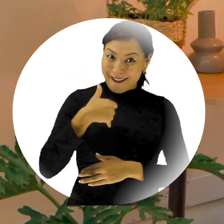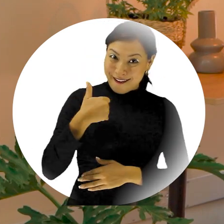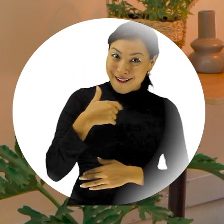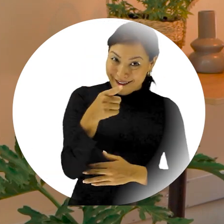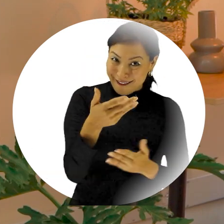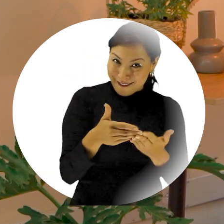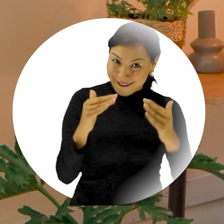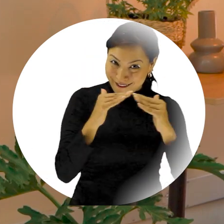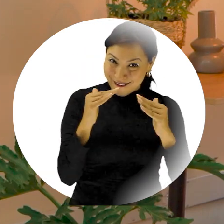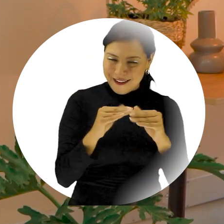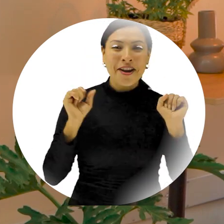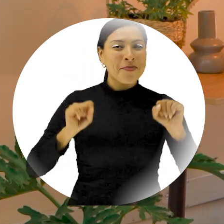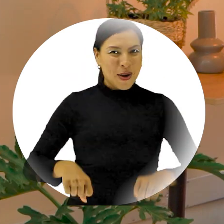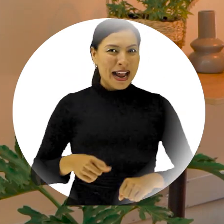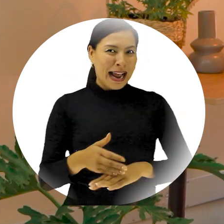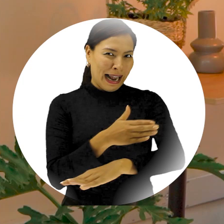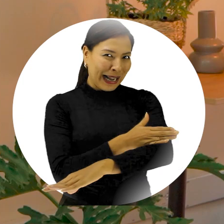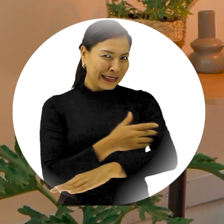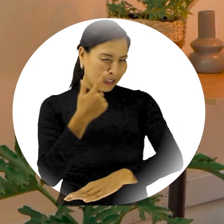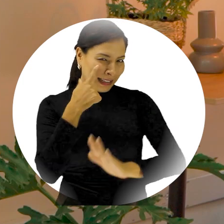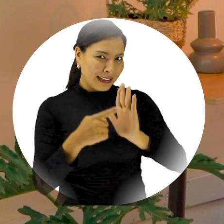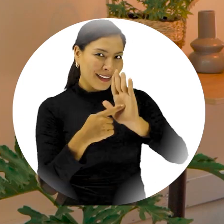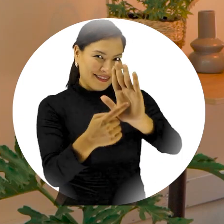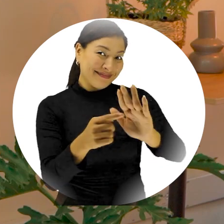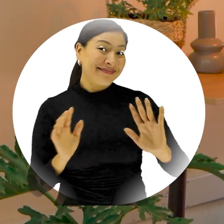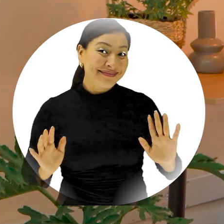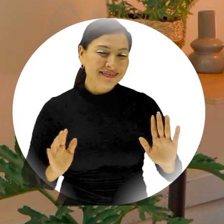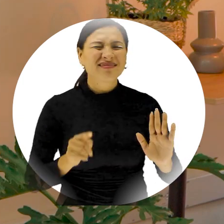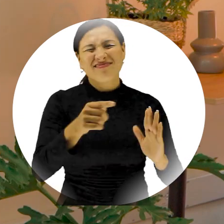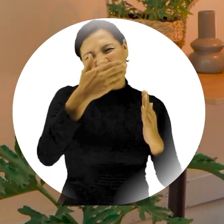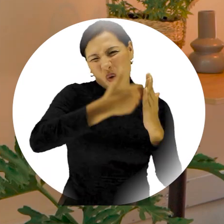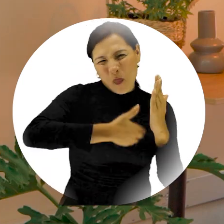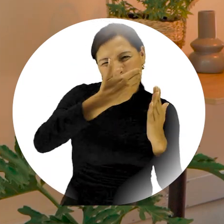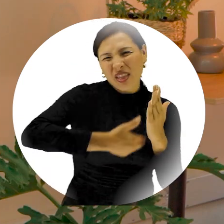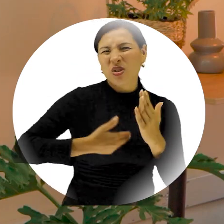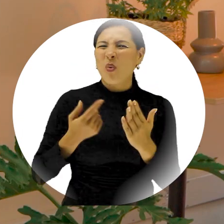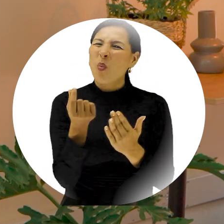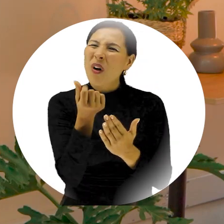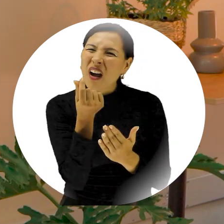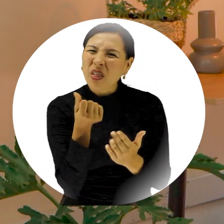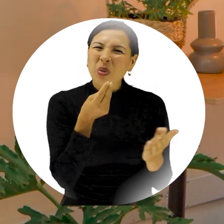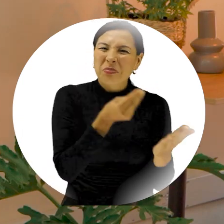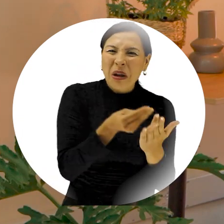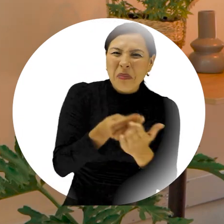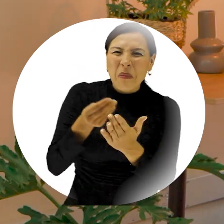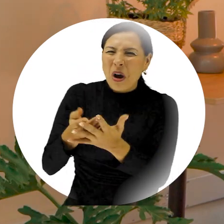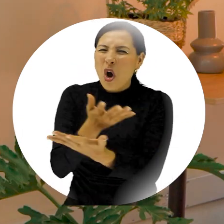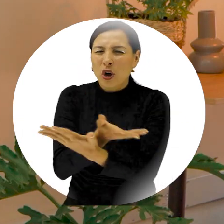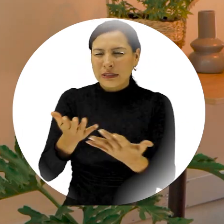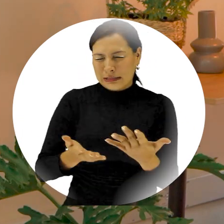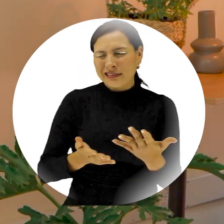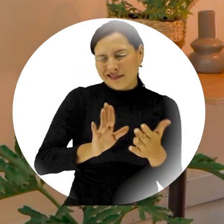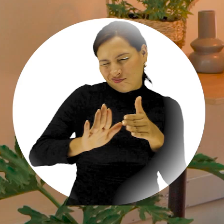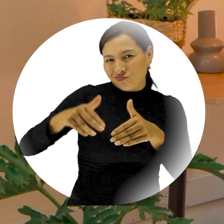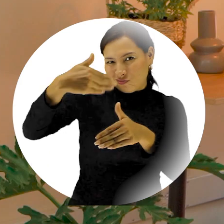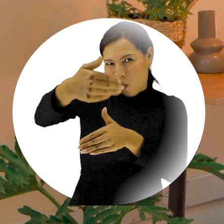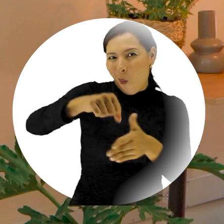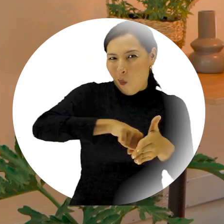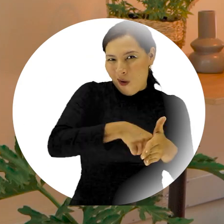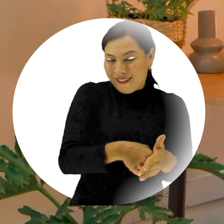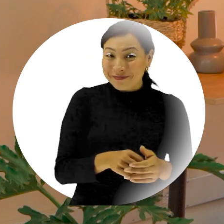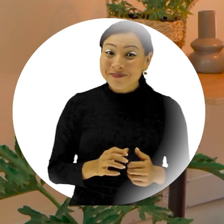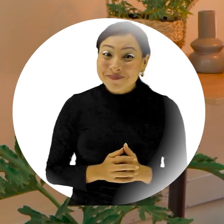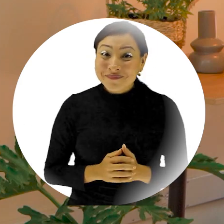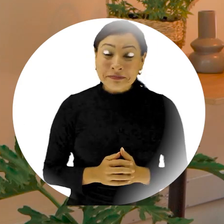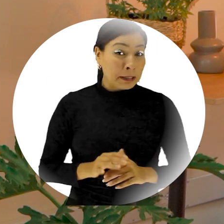paso a paso para comprar tu primer propiedad en Colombia siendo joven y vamos a determinar qué es esto, qué es cada uno de estos documentos, cuánto